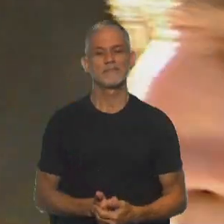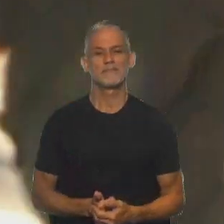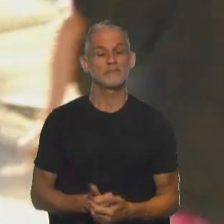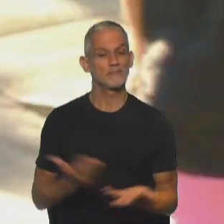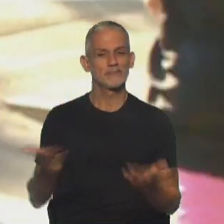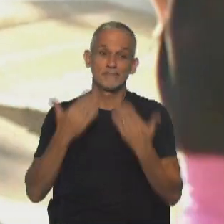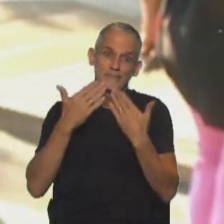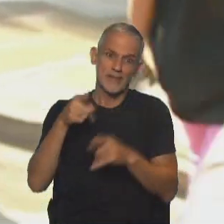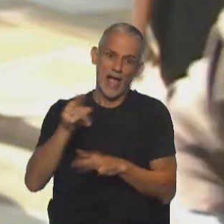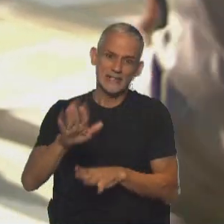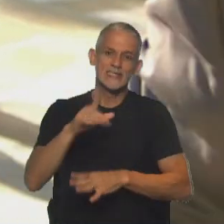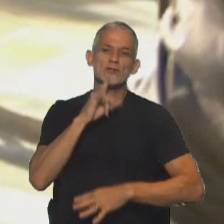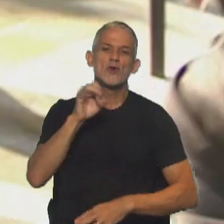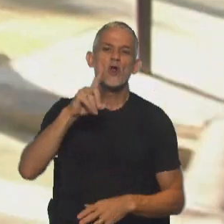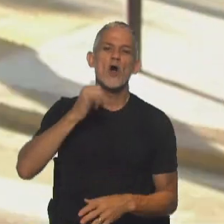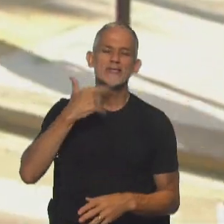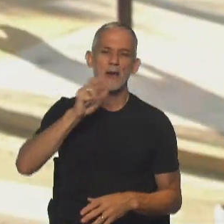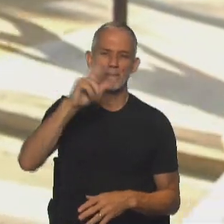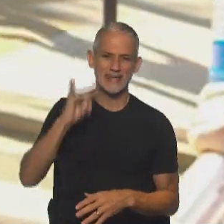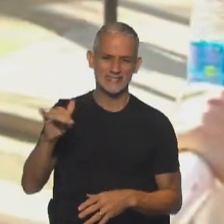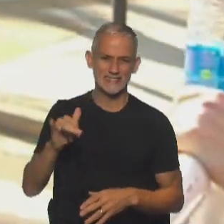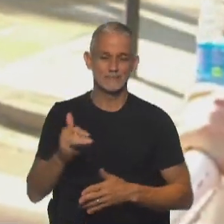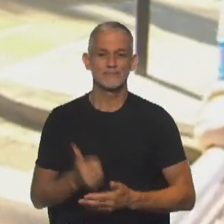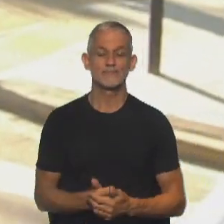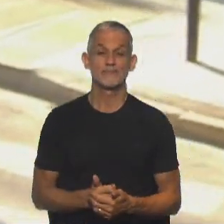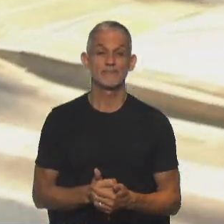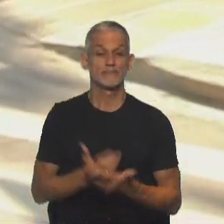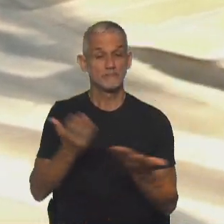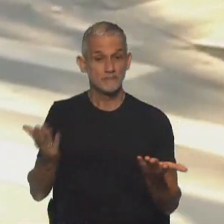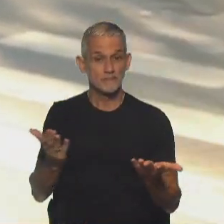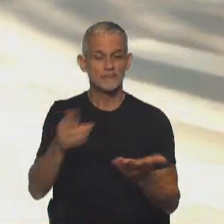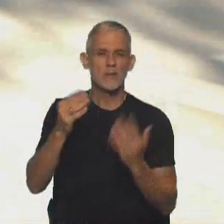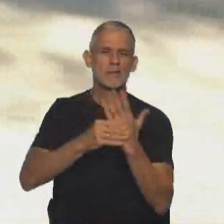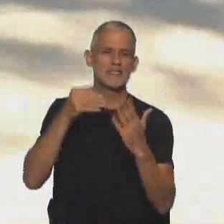Gracias. Ahí estaba entonces la ministra de Desarrollo Social, Victoria Tolosa Paz.